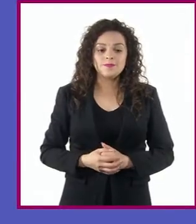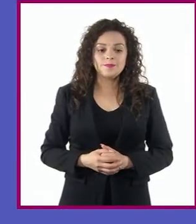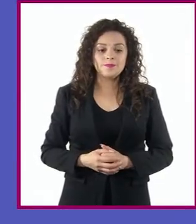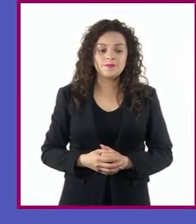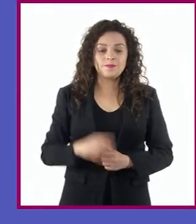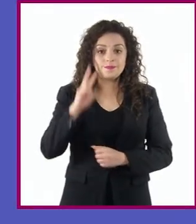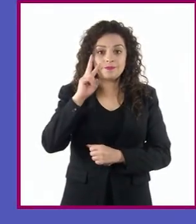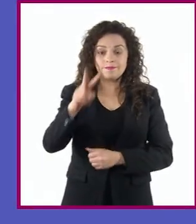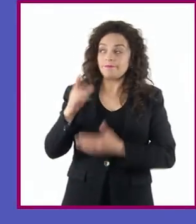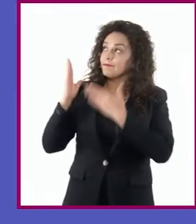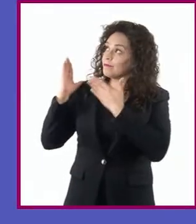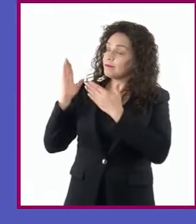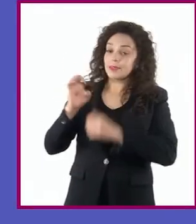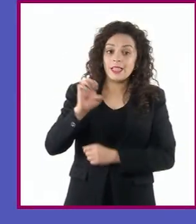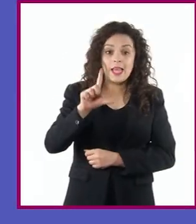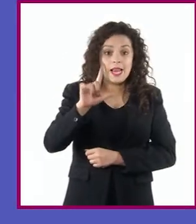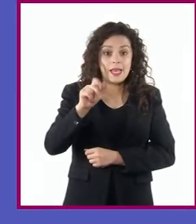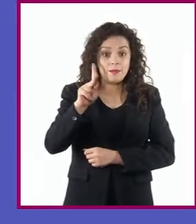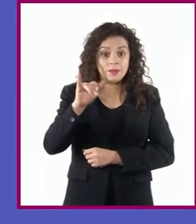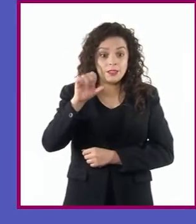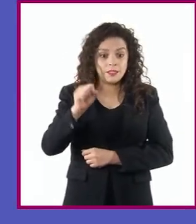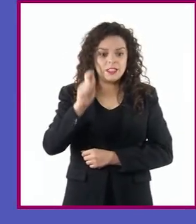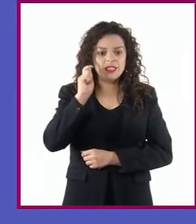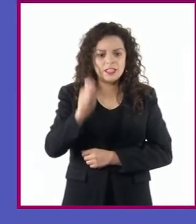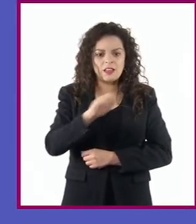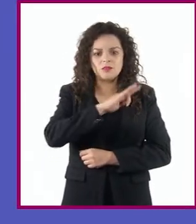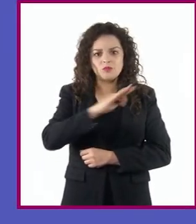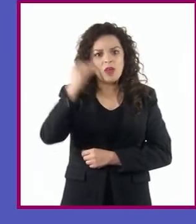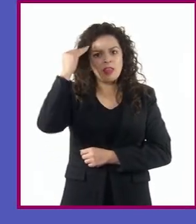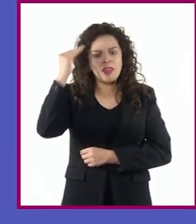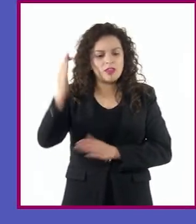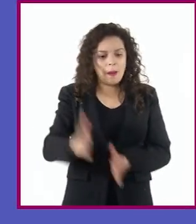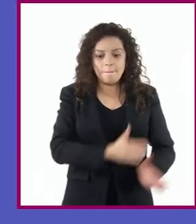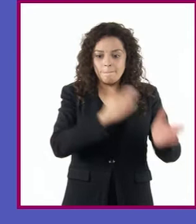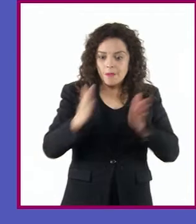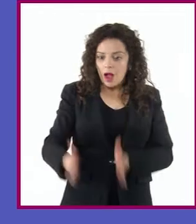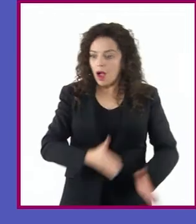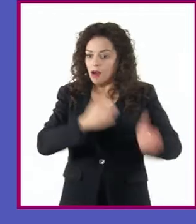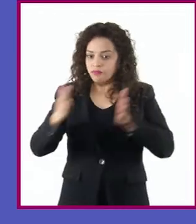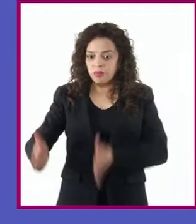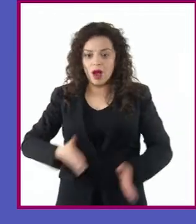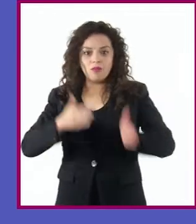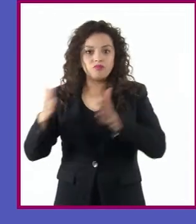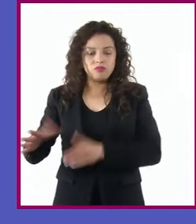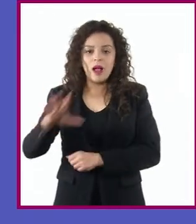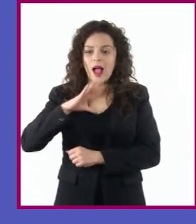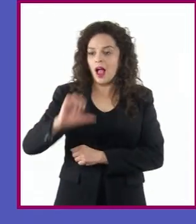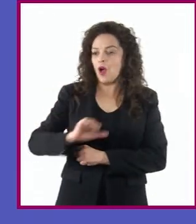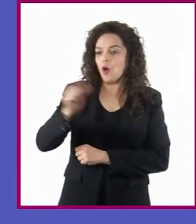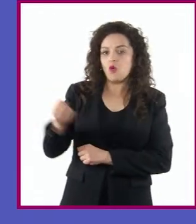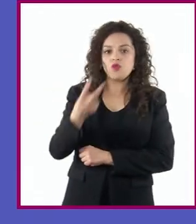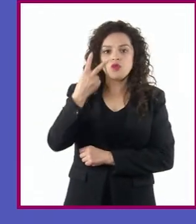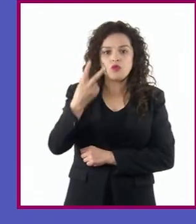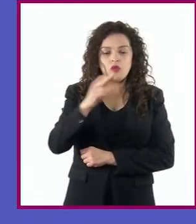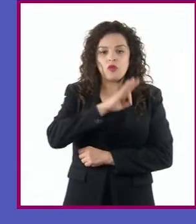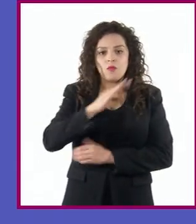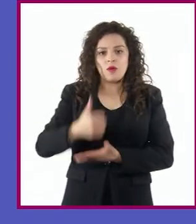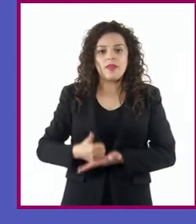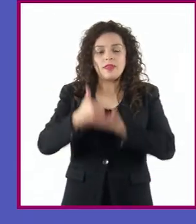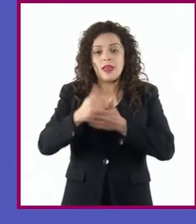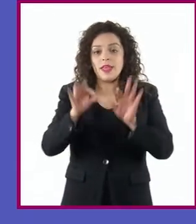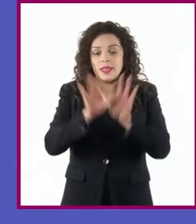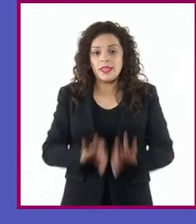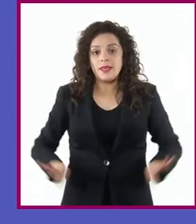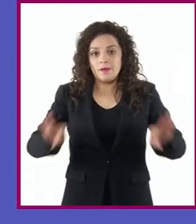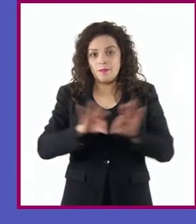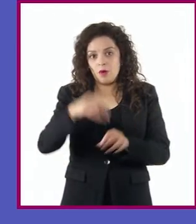Además de la elipsis, que nos permite hacer saltos de tiempo en una línea narrativa, existen otros 2 recursos temporales muy importantes